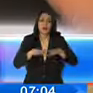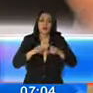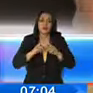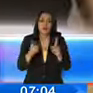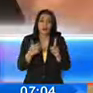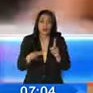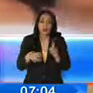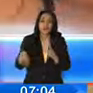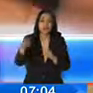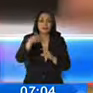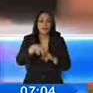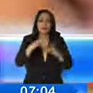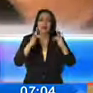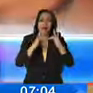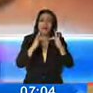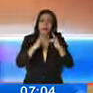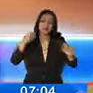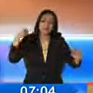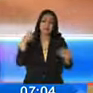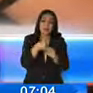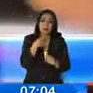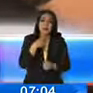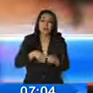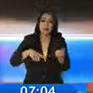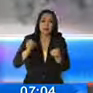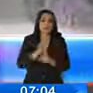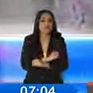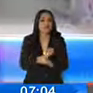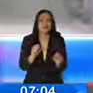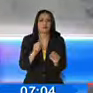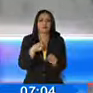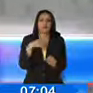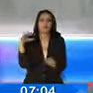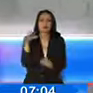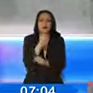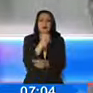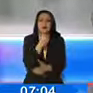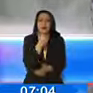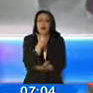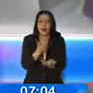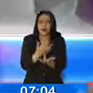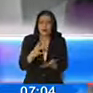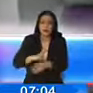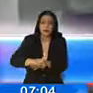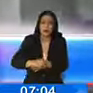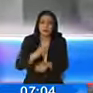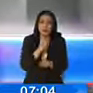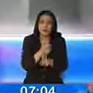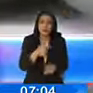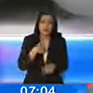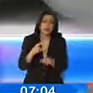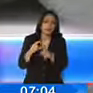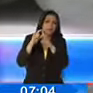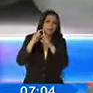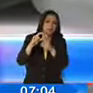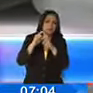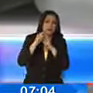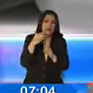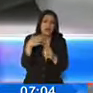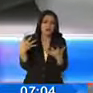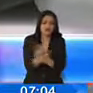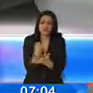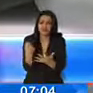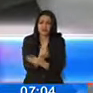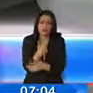subieron a la cama a mi hermano a pegarle, ya vi que era otra cosa. Y ya ahí a mí, cállate y dame todo lo que